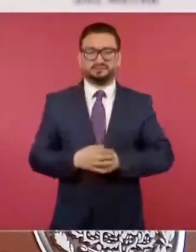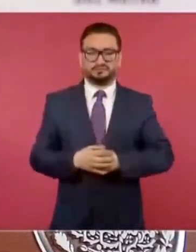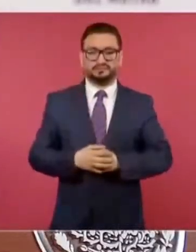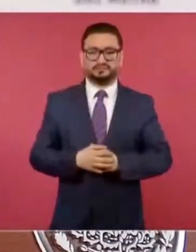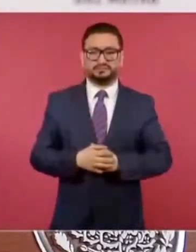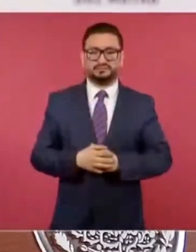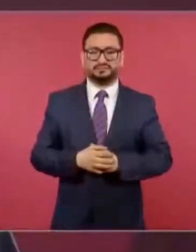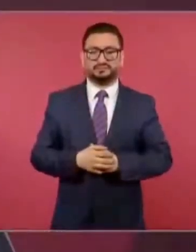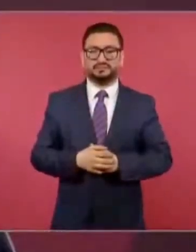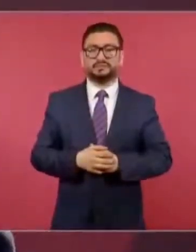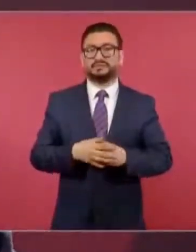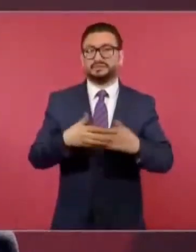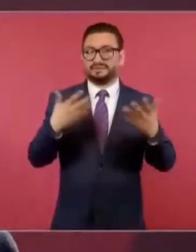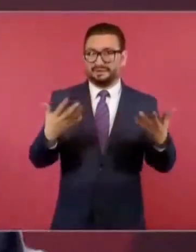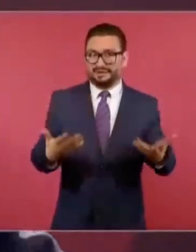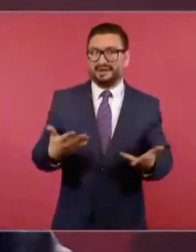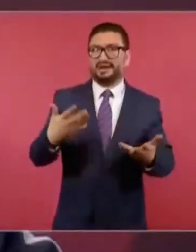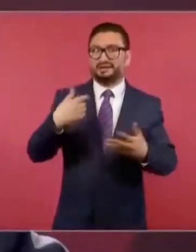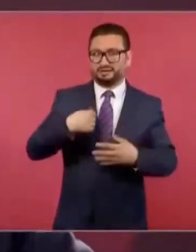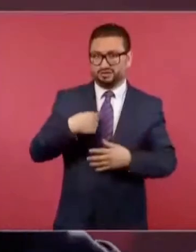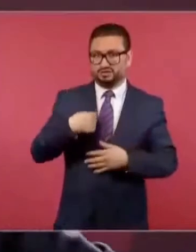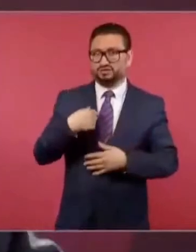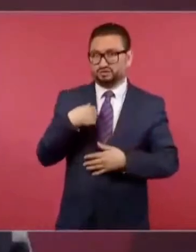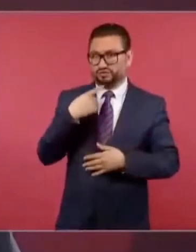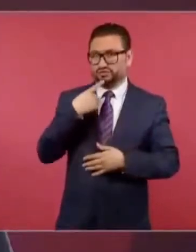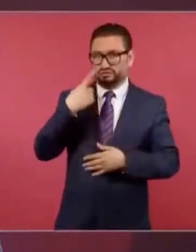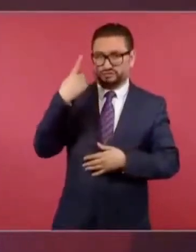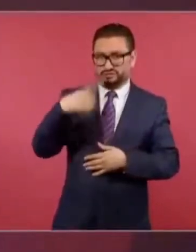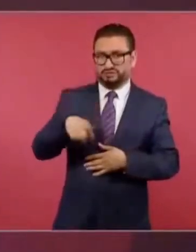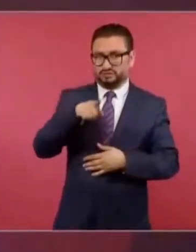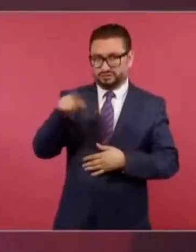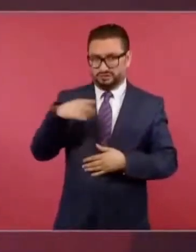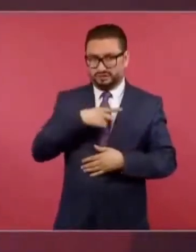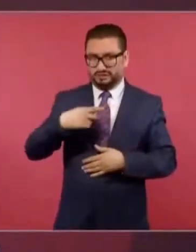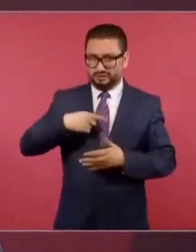Entonces me reclamaban porque yo estaba denunciando eso.